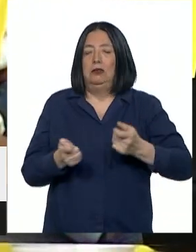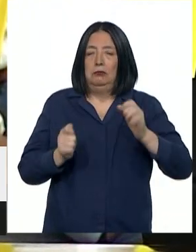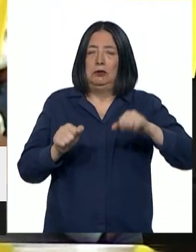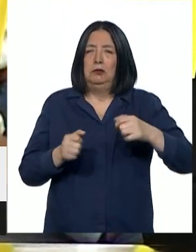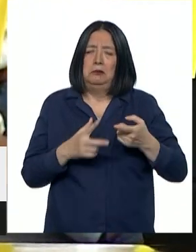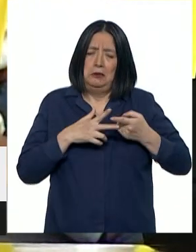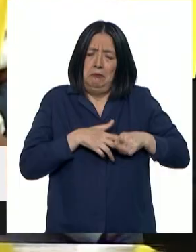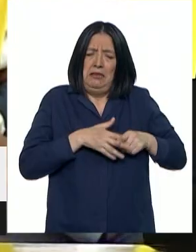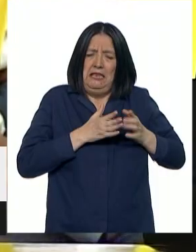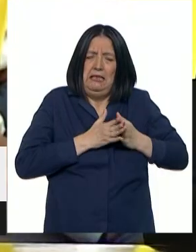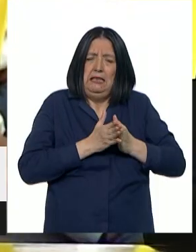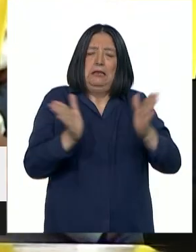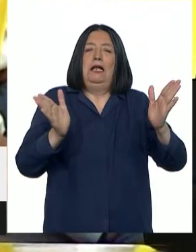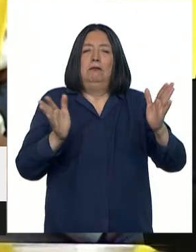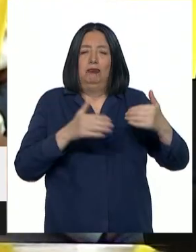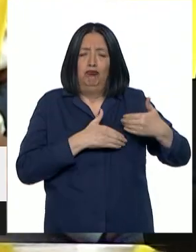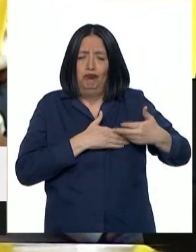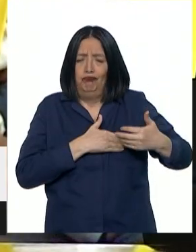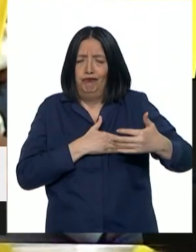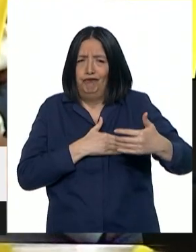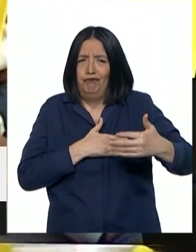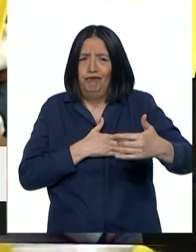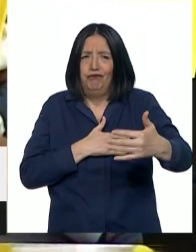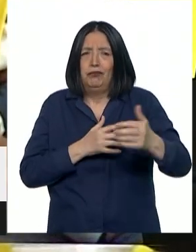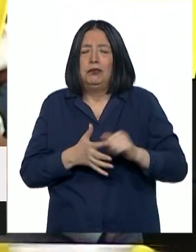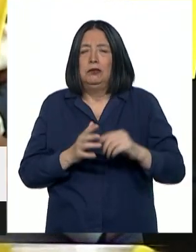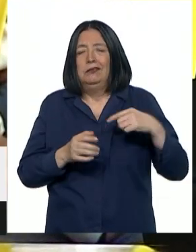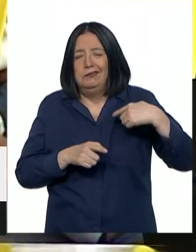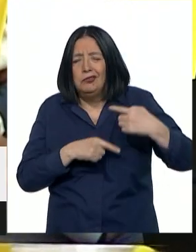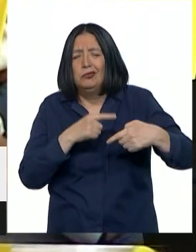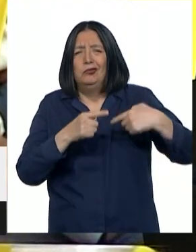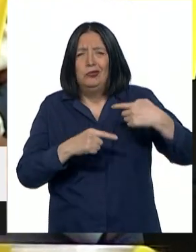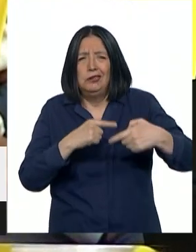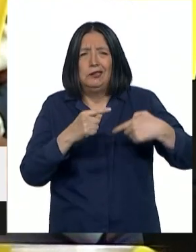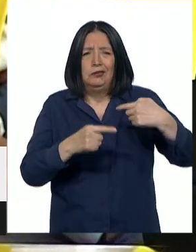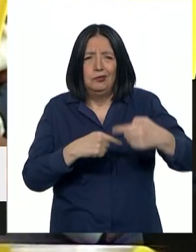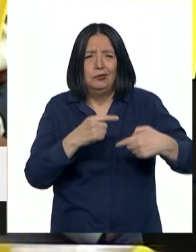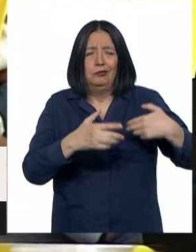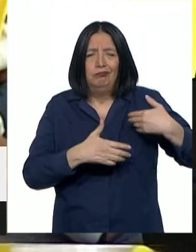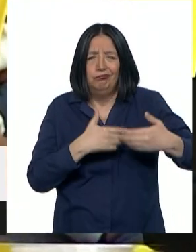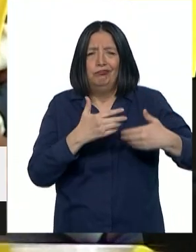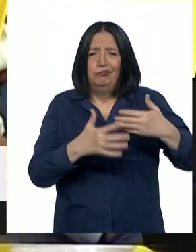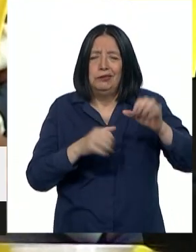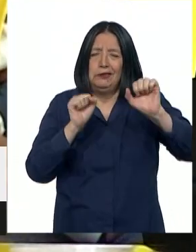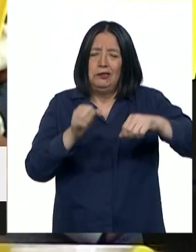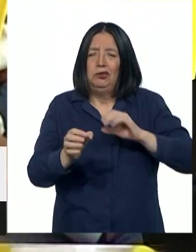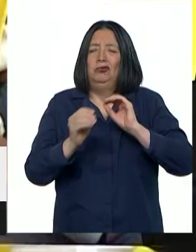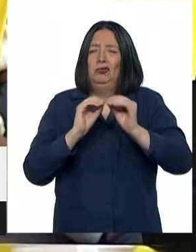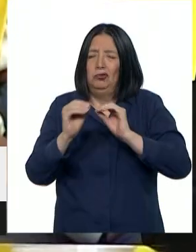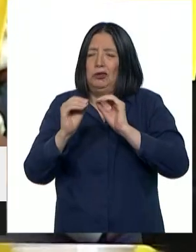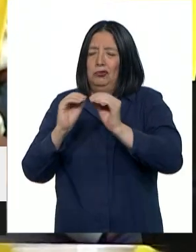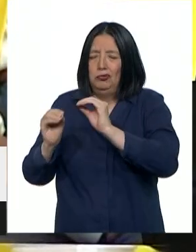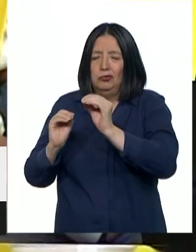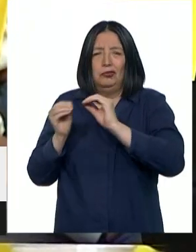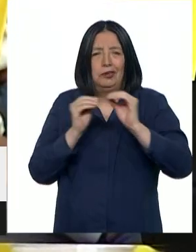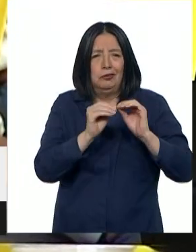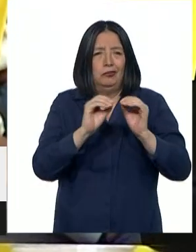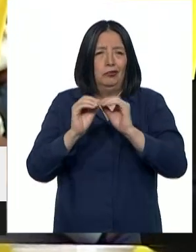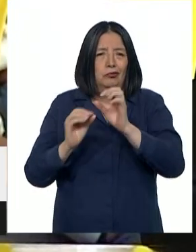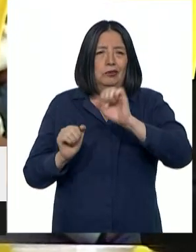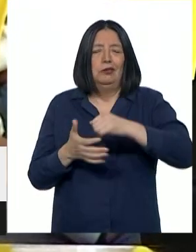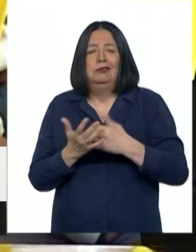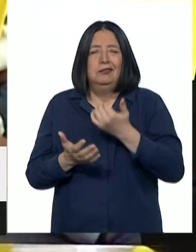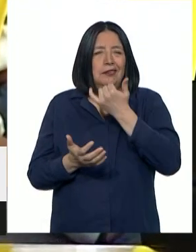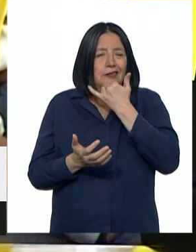el minuto cero para adelante, día a día, estamos resolviendo